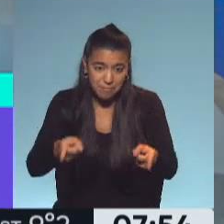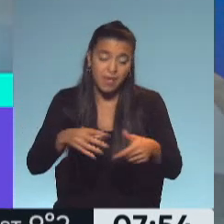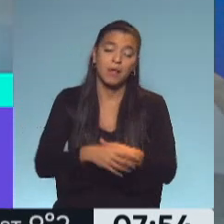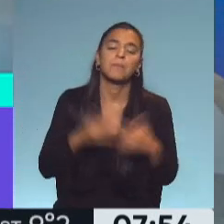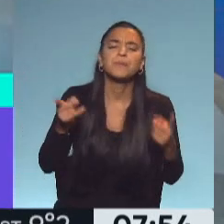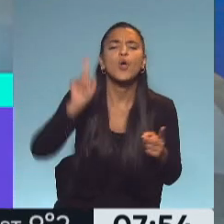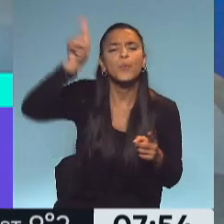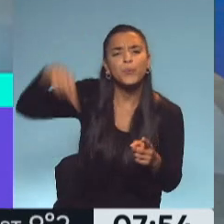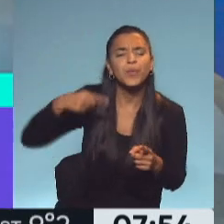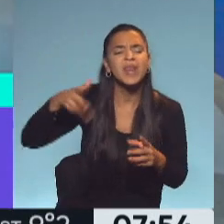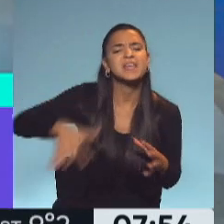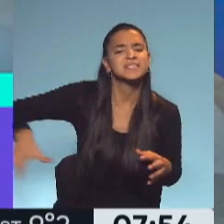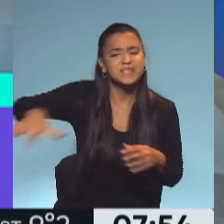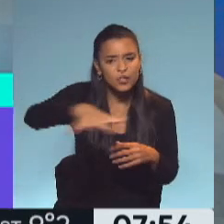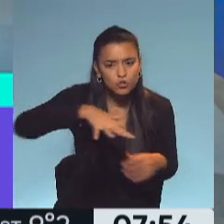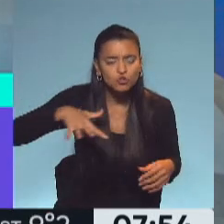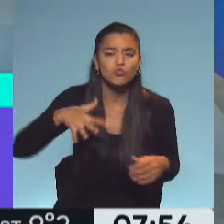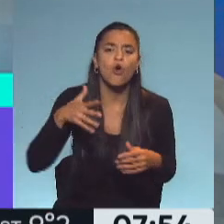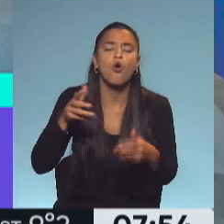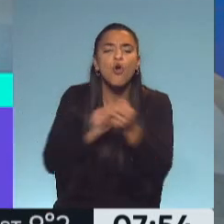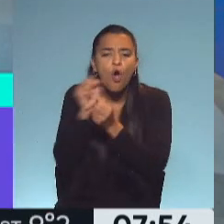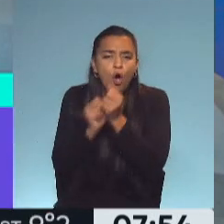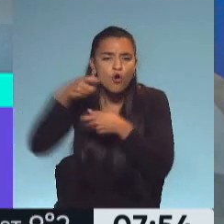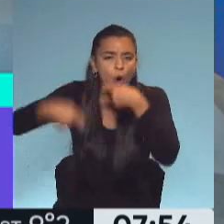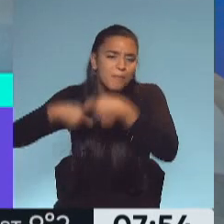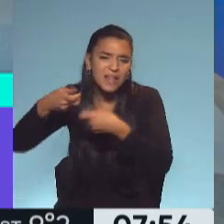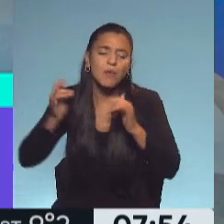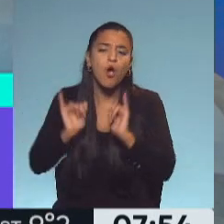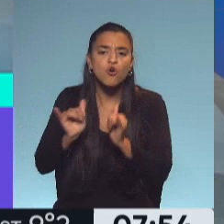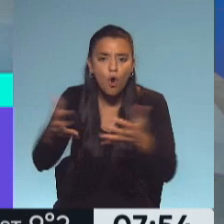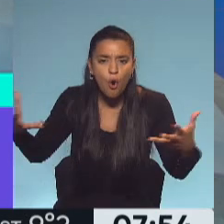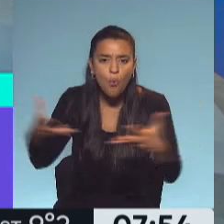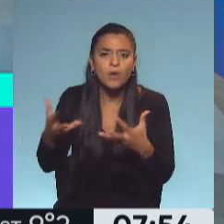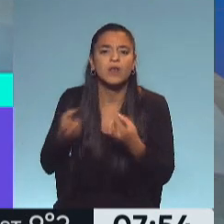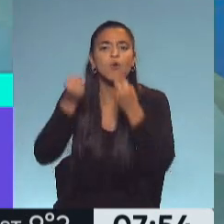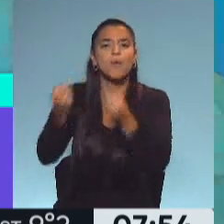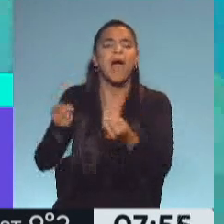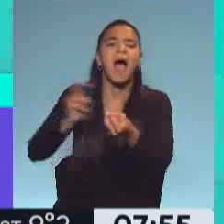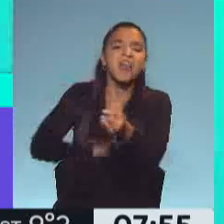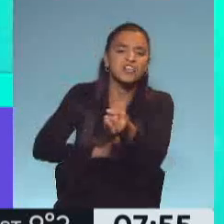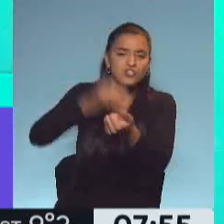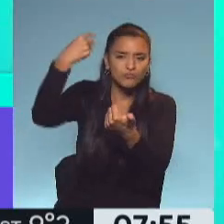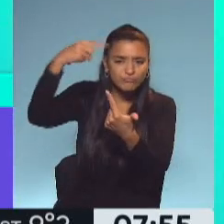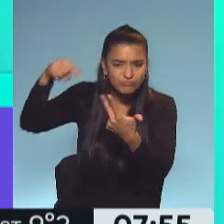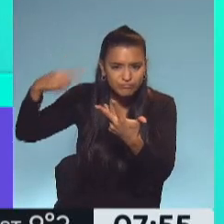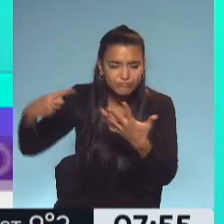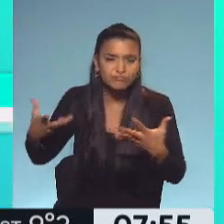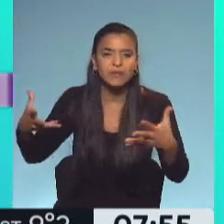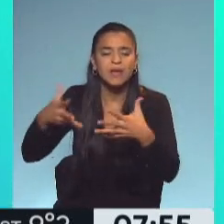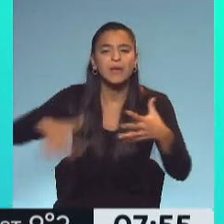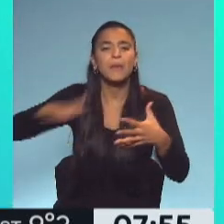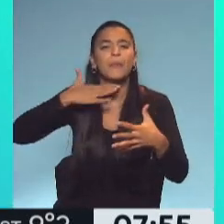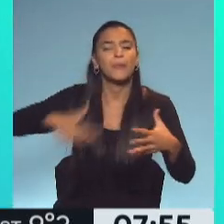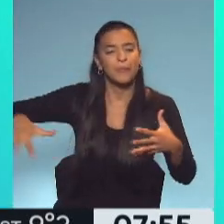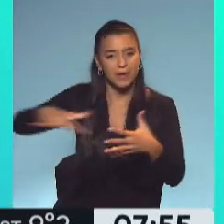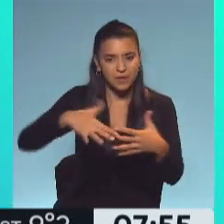qué? Provienen de un sector, de una cooperativa, que son jóvenes que se están recuperando de distintas adicciones en un asentamiento de aquí, de